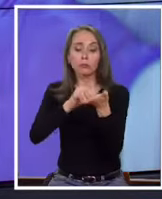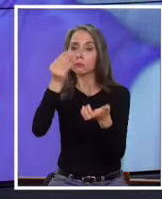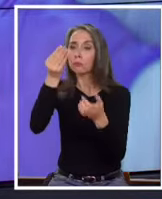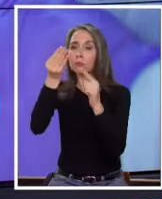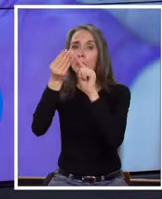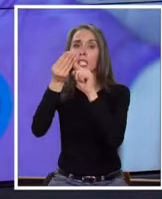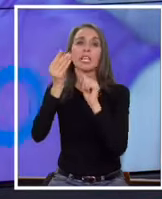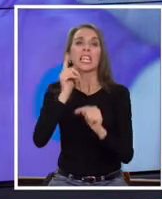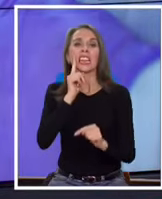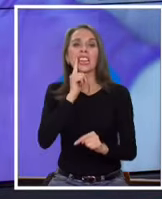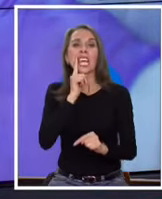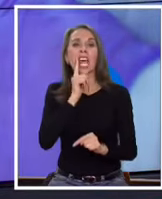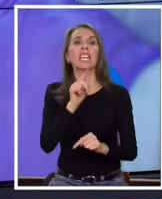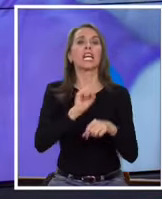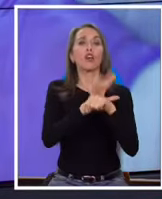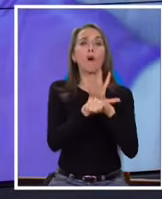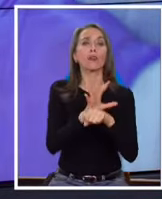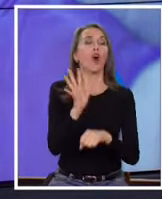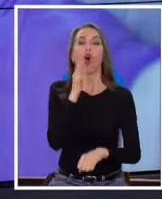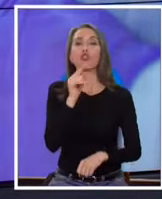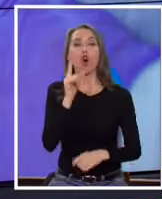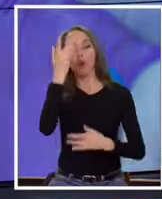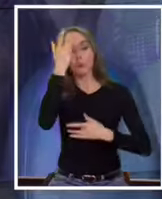casos sintomáticos y asintomáticos.